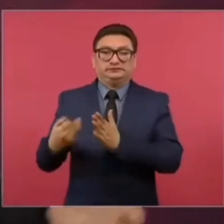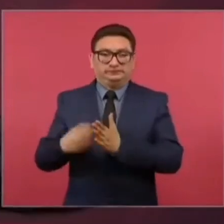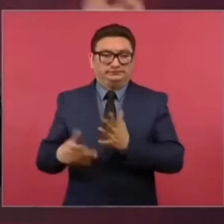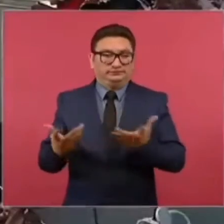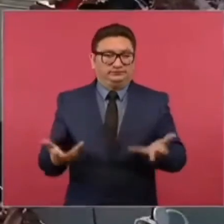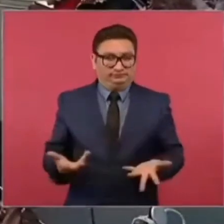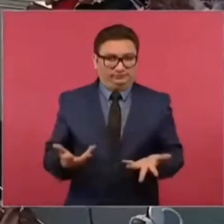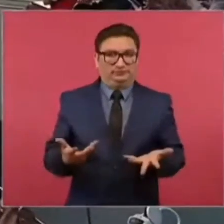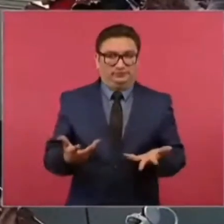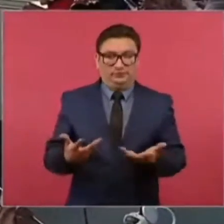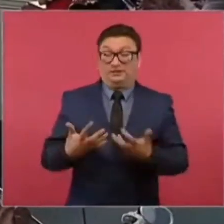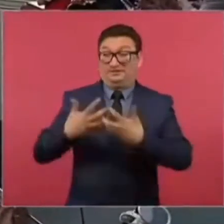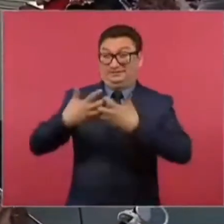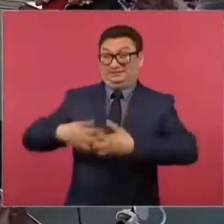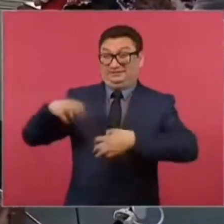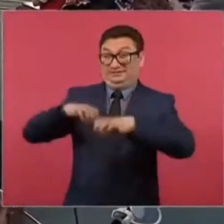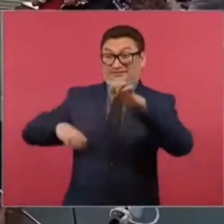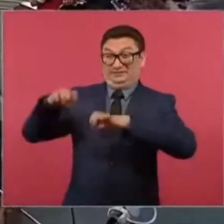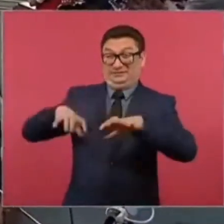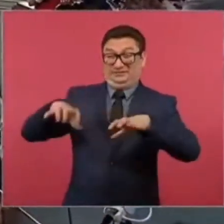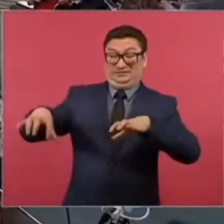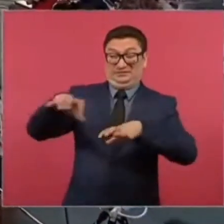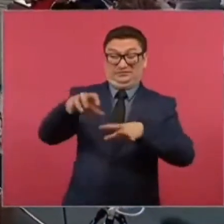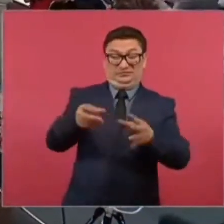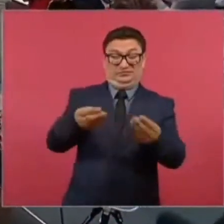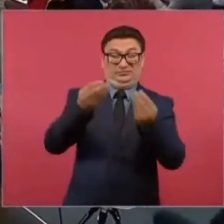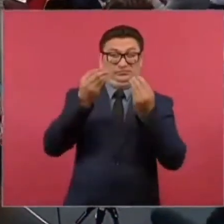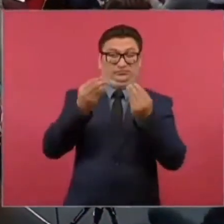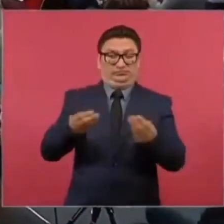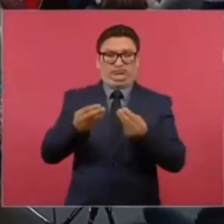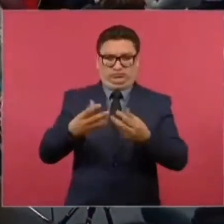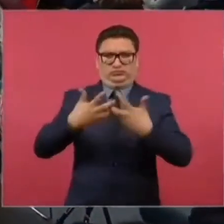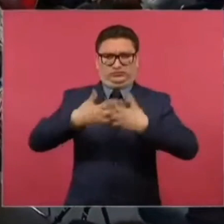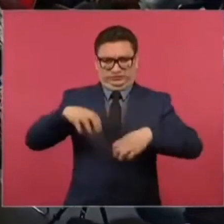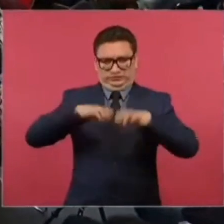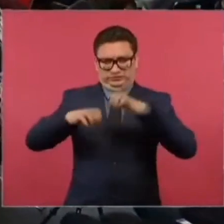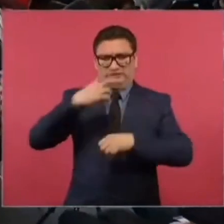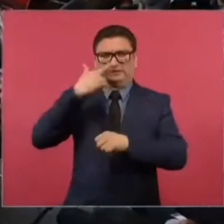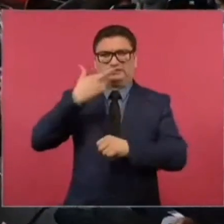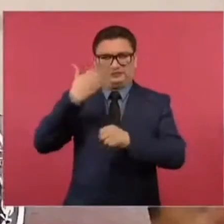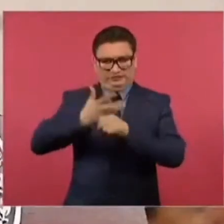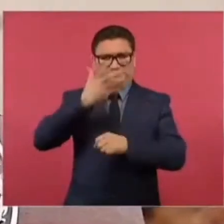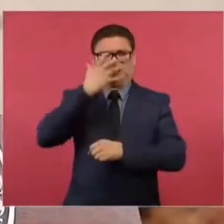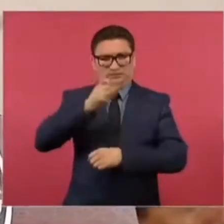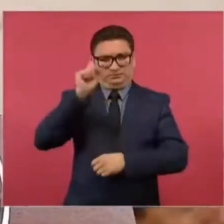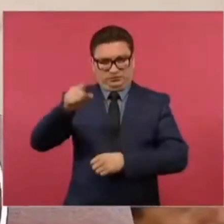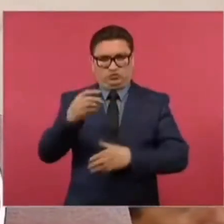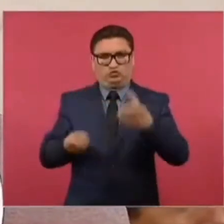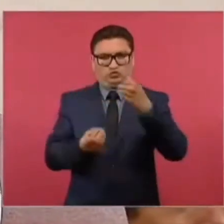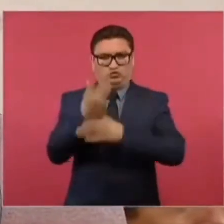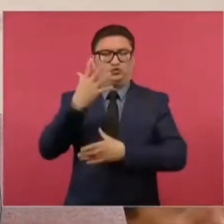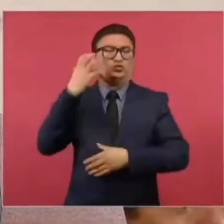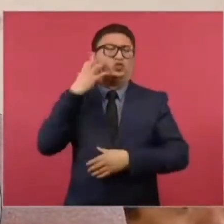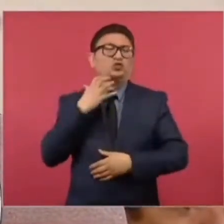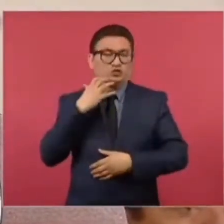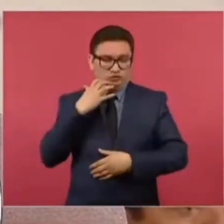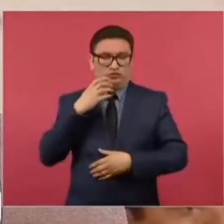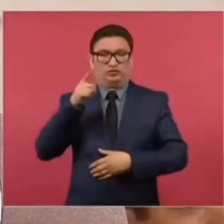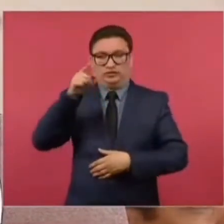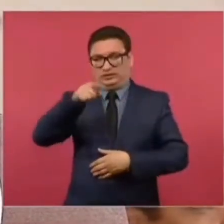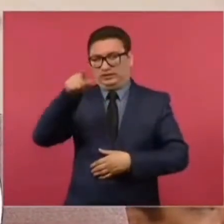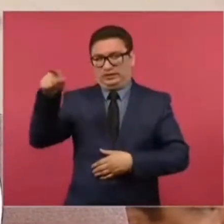Con todas las empresas, que son empresas serias, responsables de ahí, de Nuevo León, que se